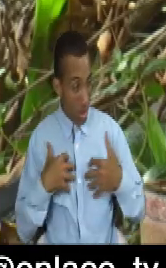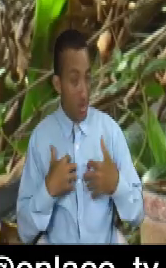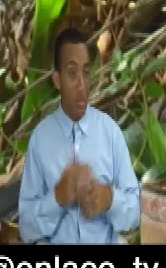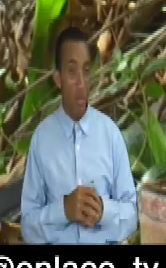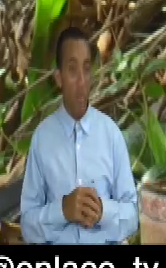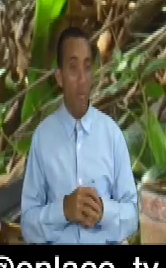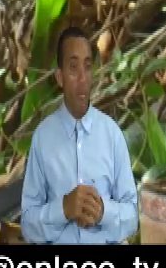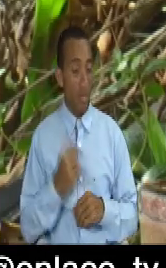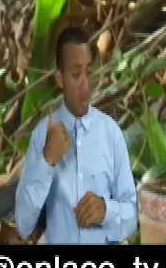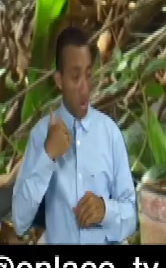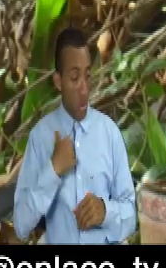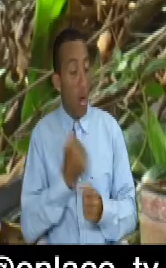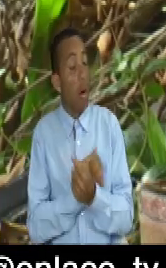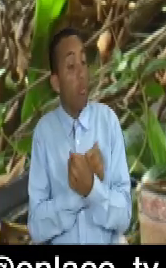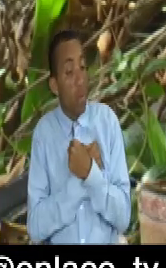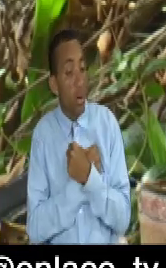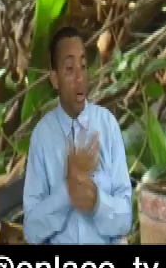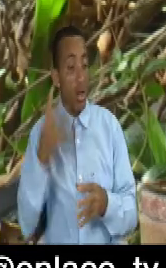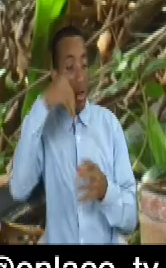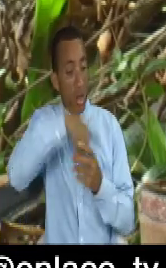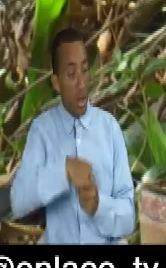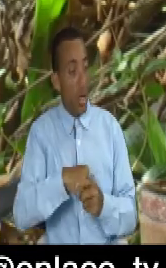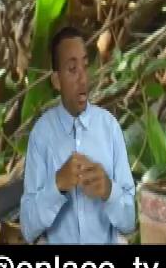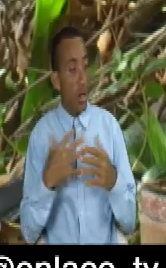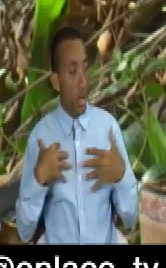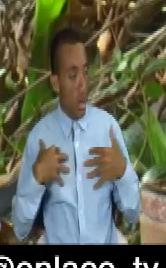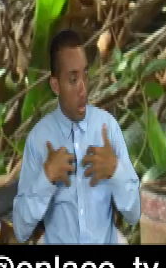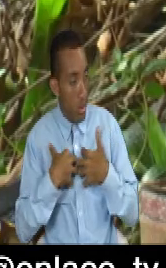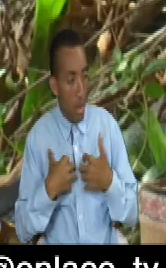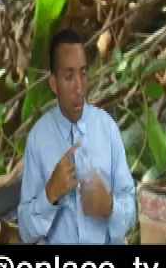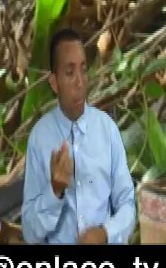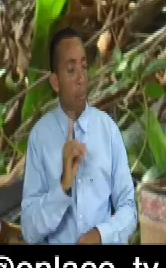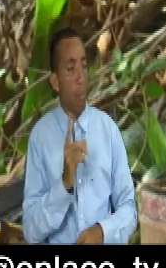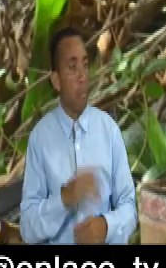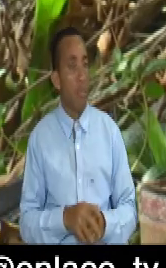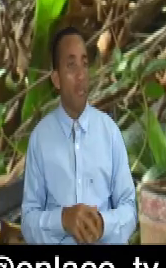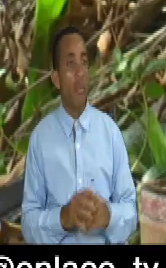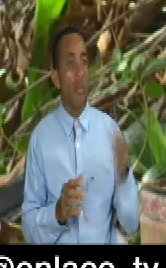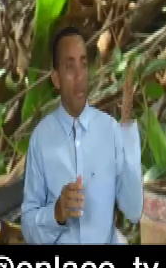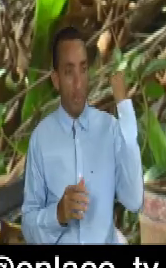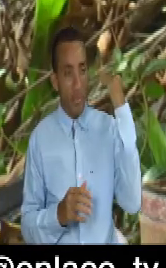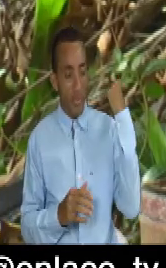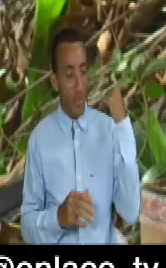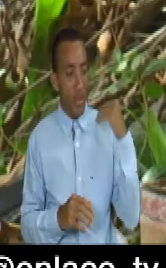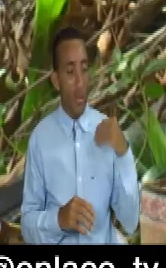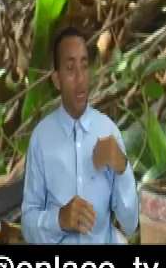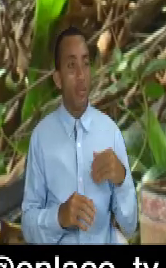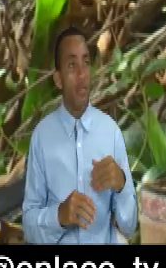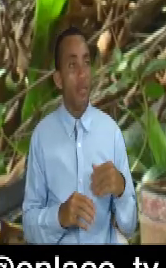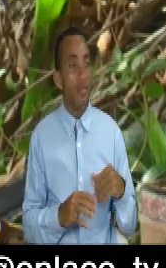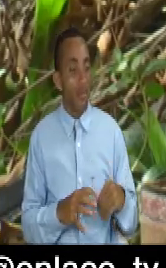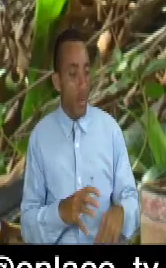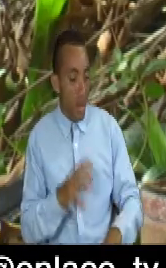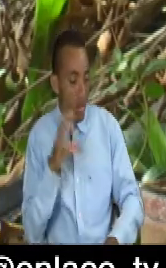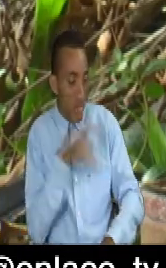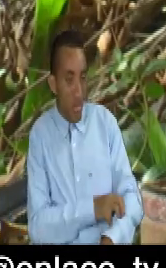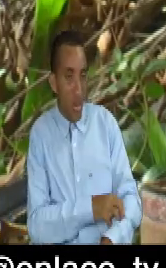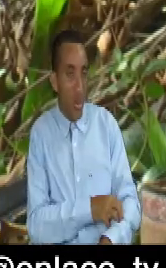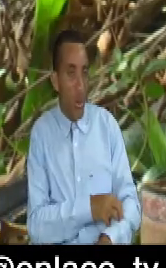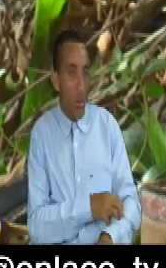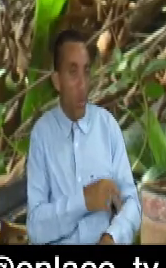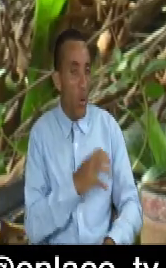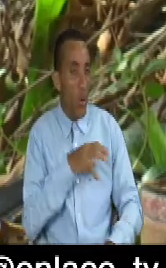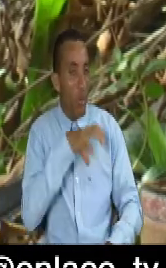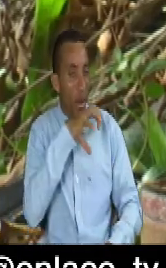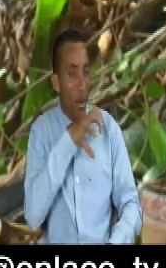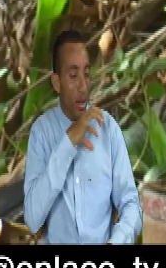no era muy amante de tener animales en la casa, pues había tenido una experiencia de una mordedura de perro cuando adolescente,